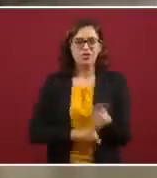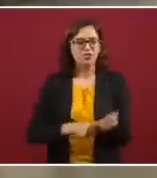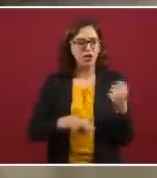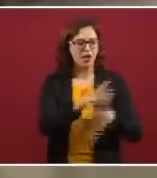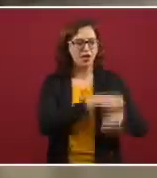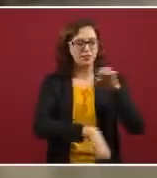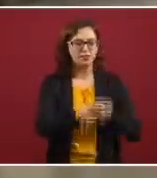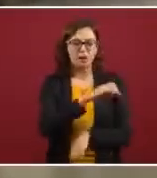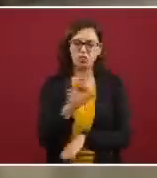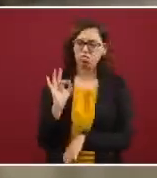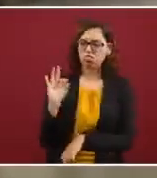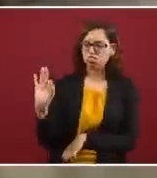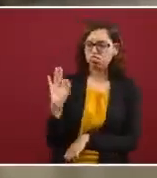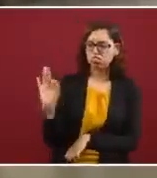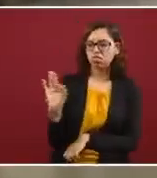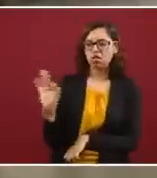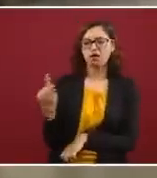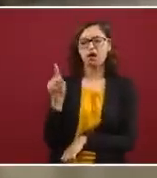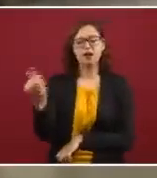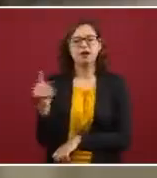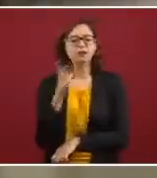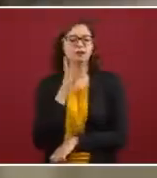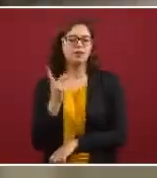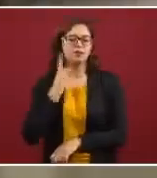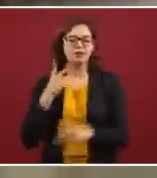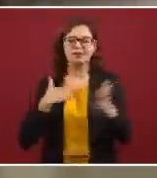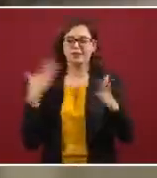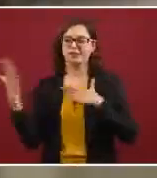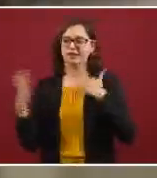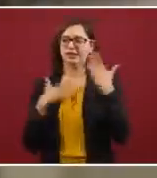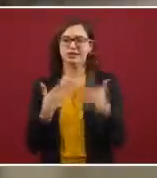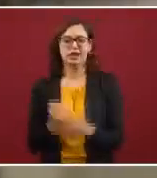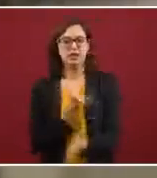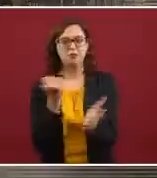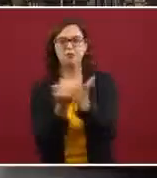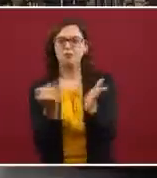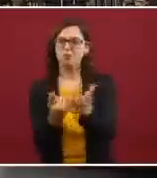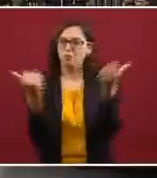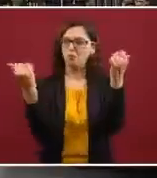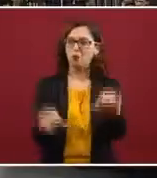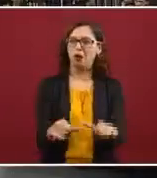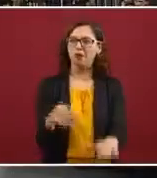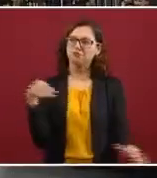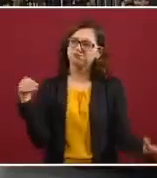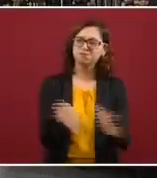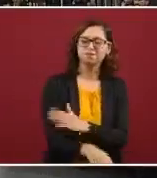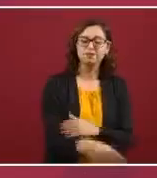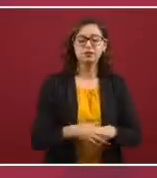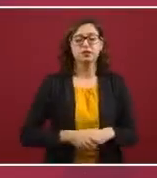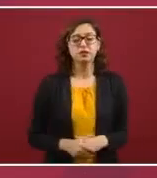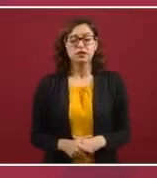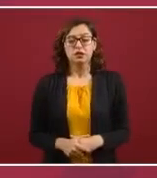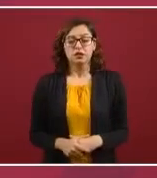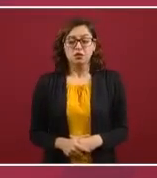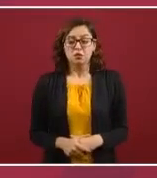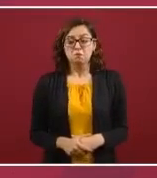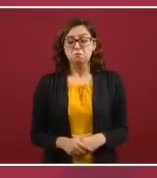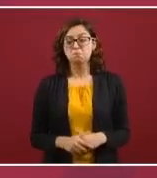van a seguir entrando a San Lázaro a celebrar que tumban este tipo de iniciativas? Muchas gracias. Pues pueden celebrar,